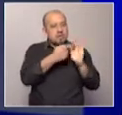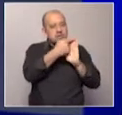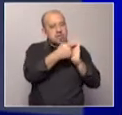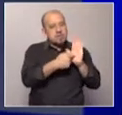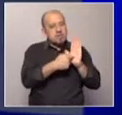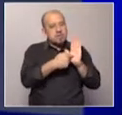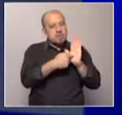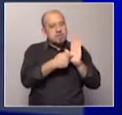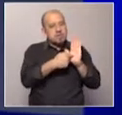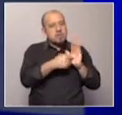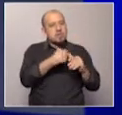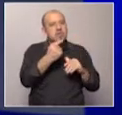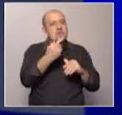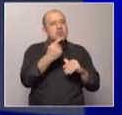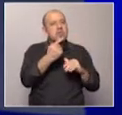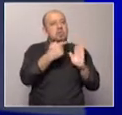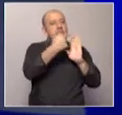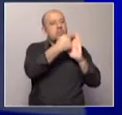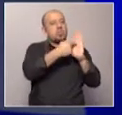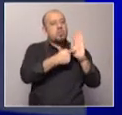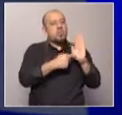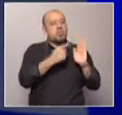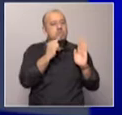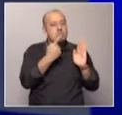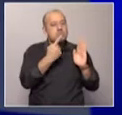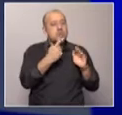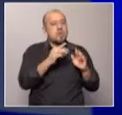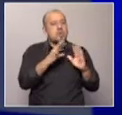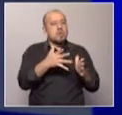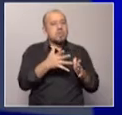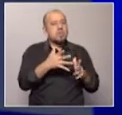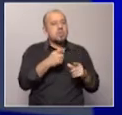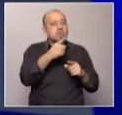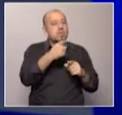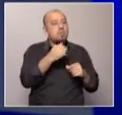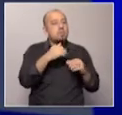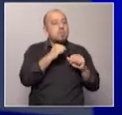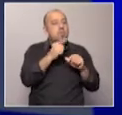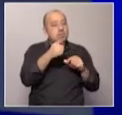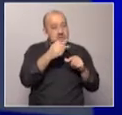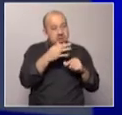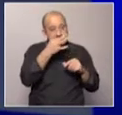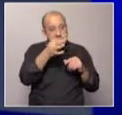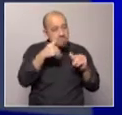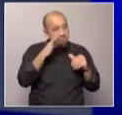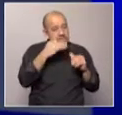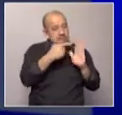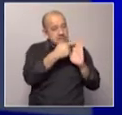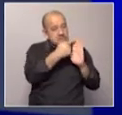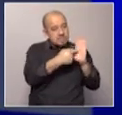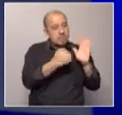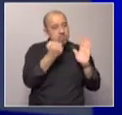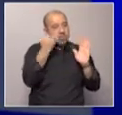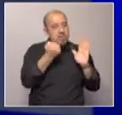estos ejes son 21 puntos pero hay temas que son centrales cuales podría destacar que deberían atenderse